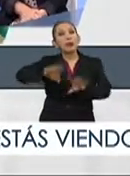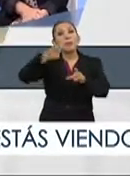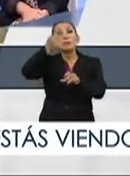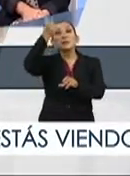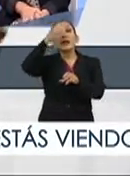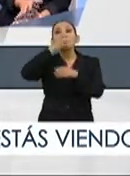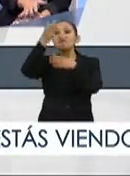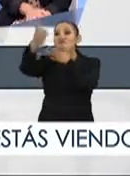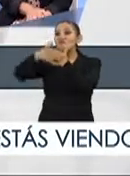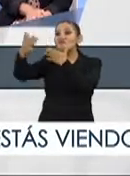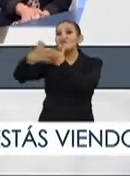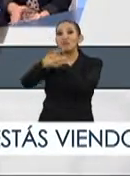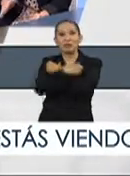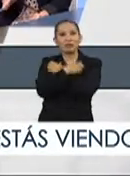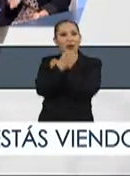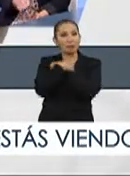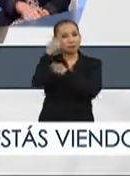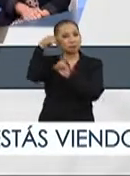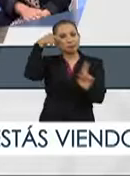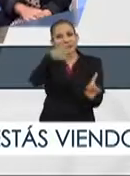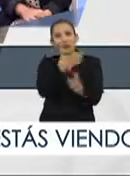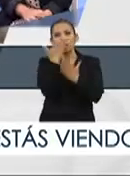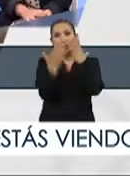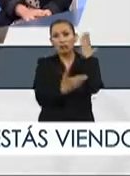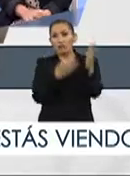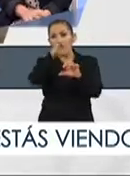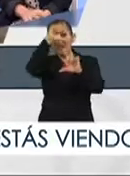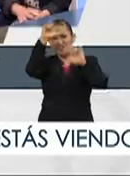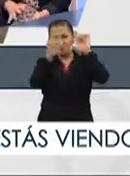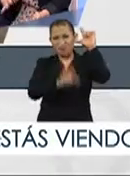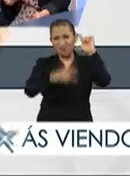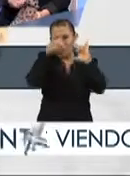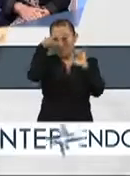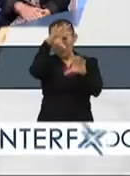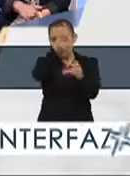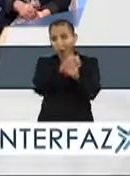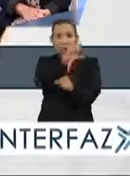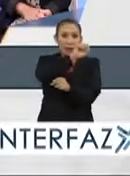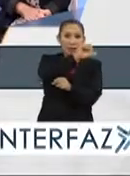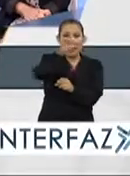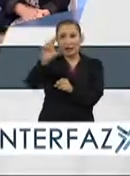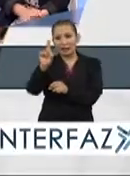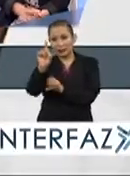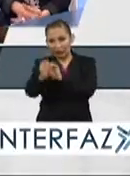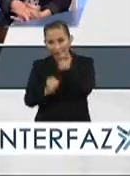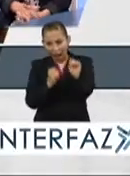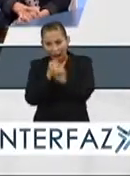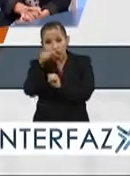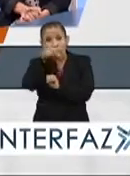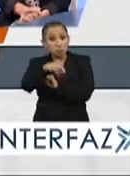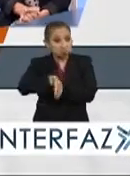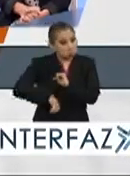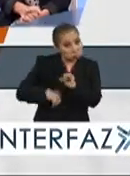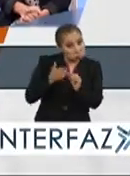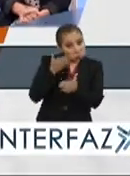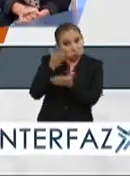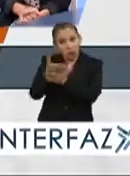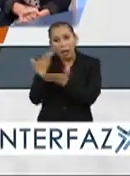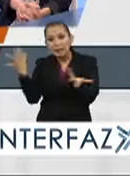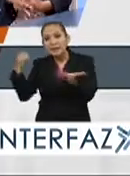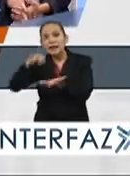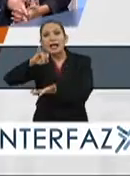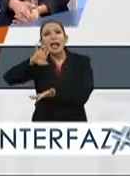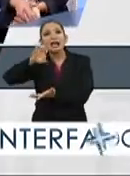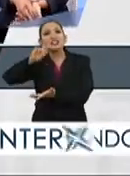una convocatoria educativa pensada para estudiantes de toda la República entre 20 y 30 años que estén interesados en la